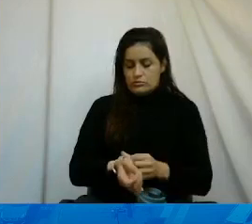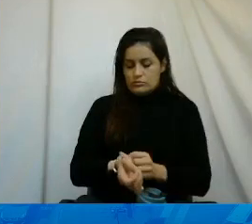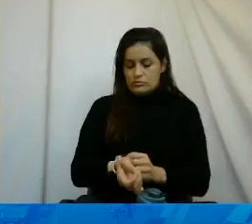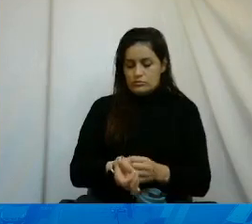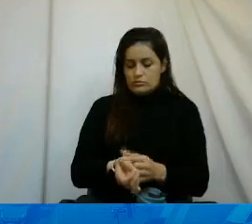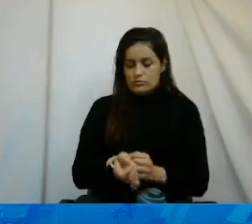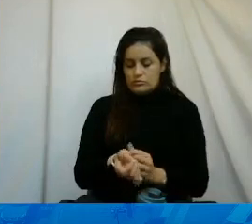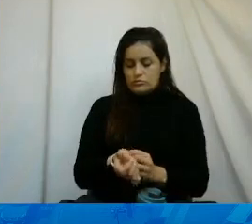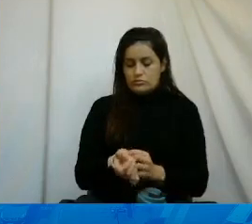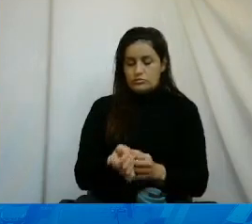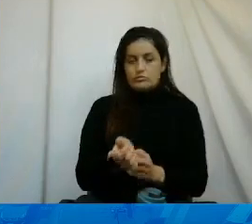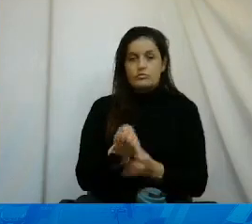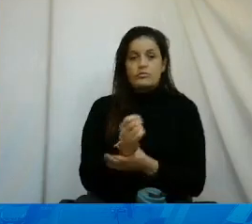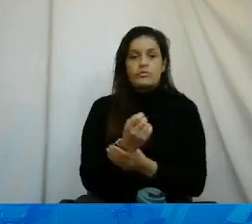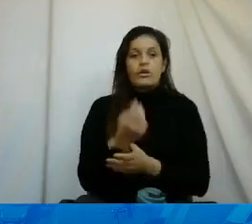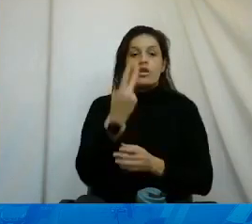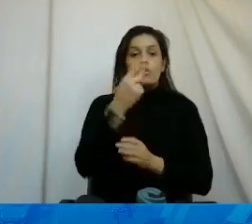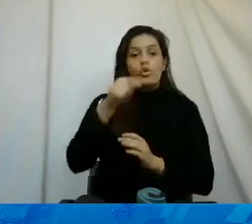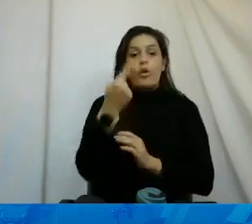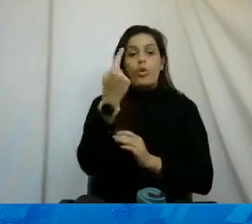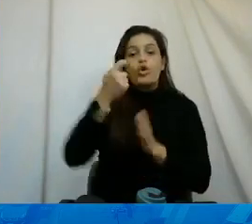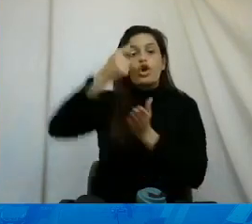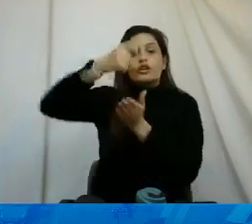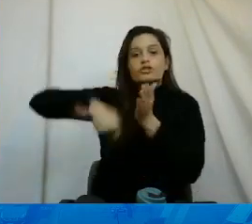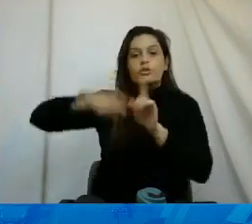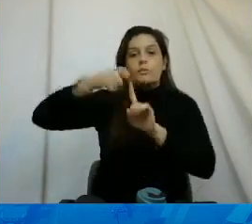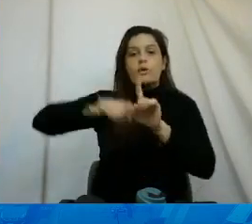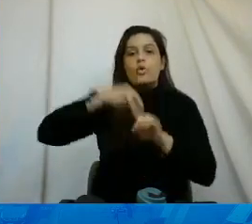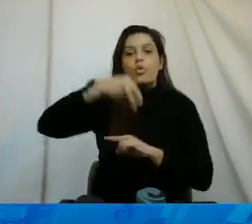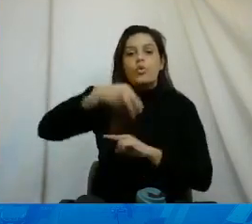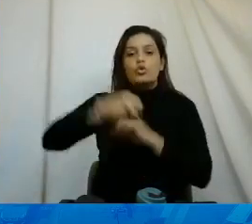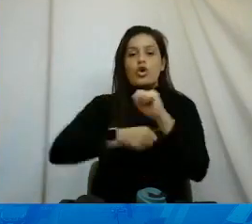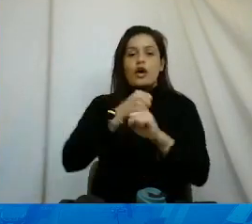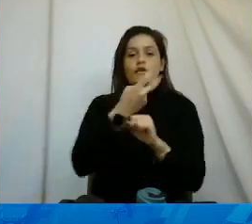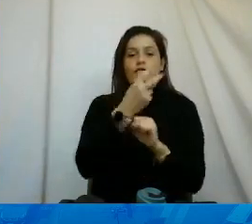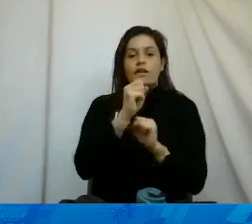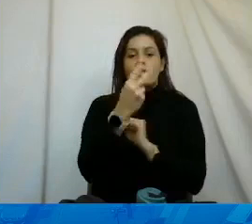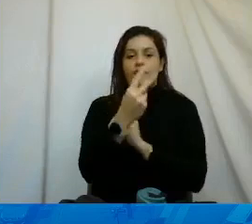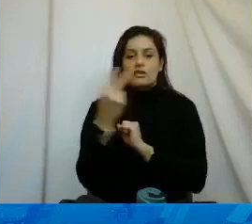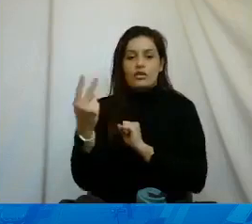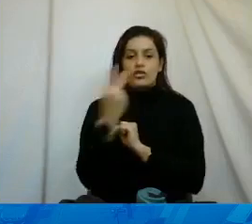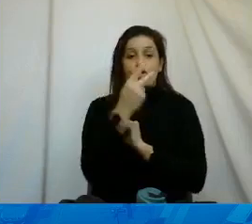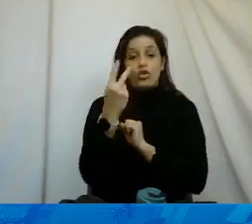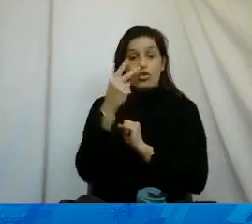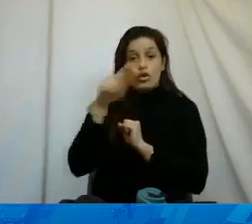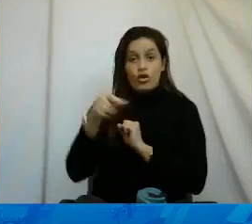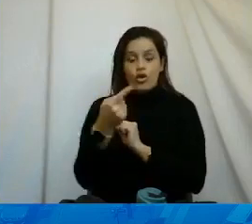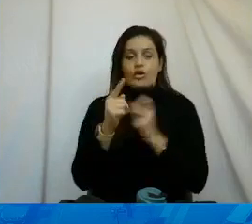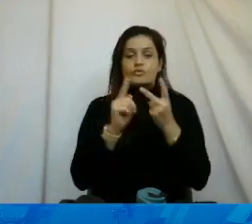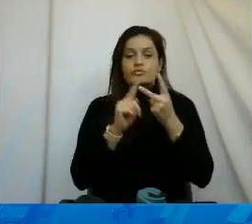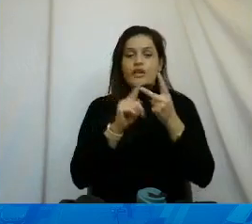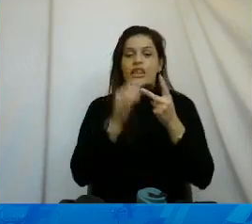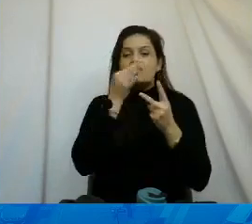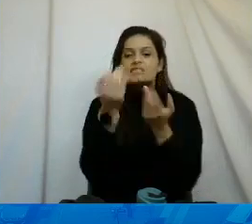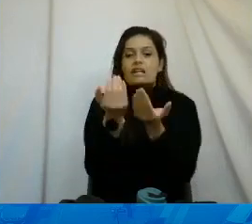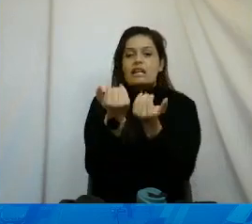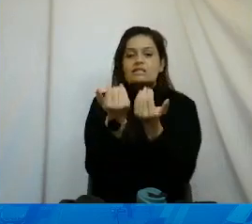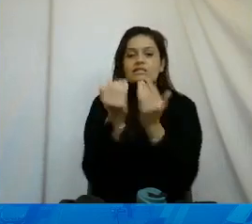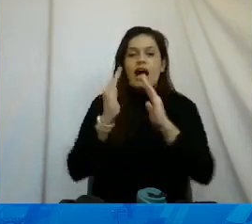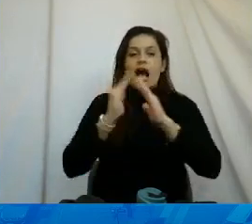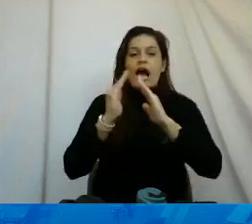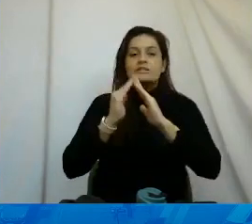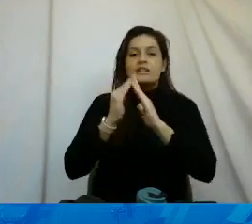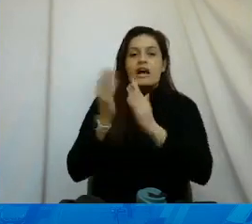2.1, contratación en el mes de junio del 2022. 2.2, carta de la Junta de Vecinos, Solidaridad y Esfuerzo, solicitan casa de acogida. Esta fue